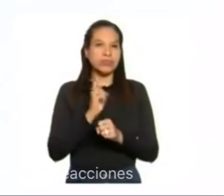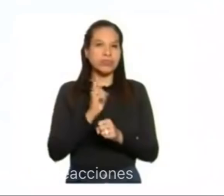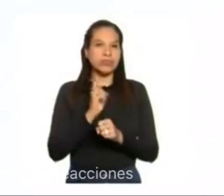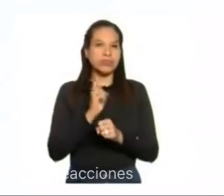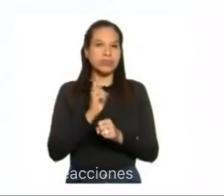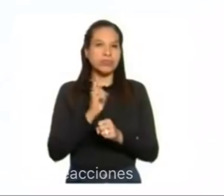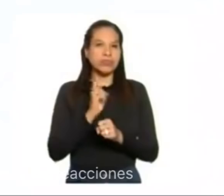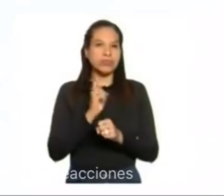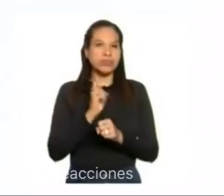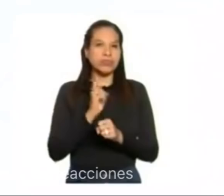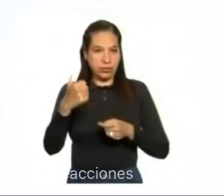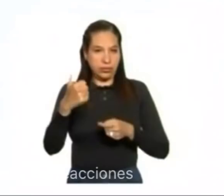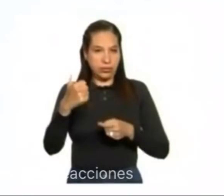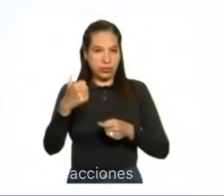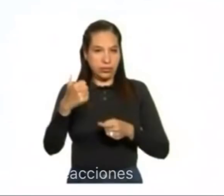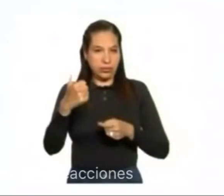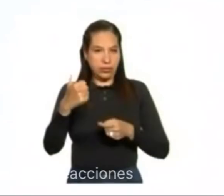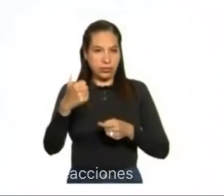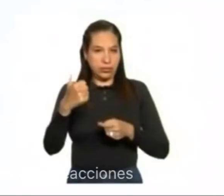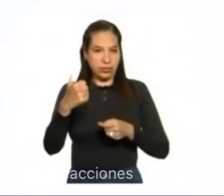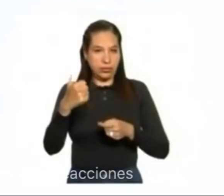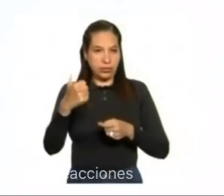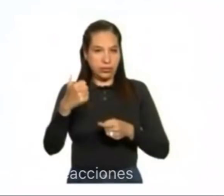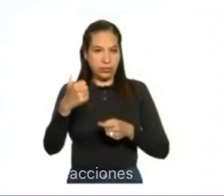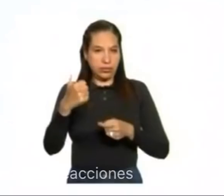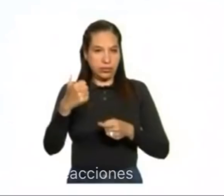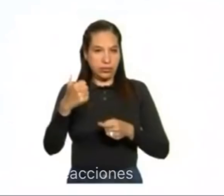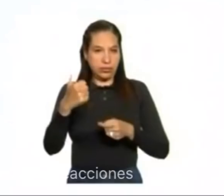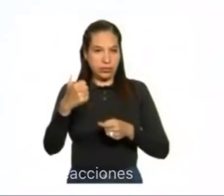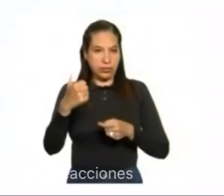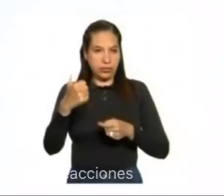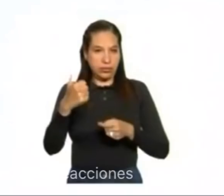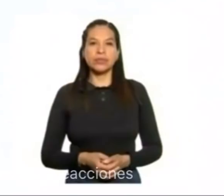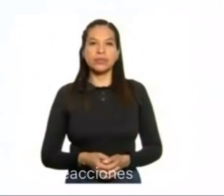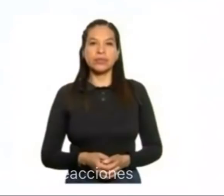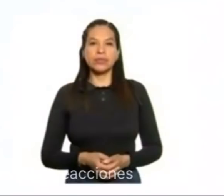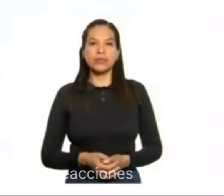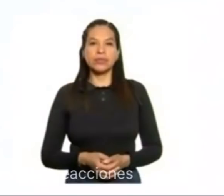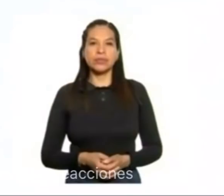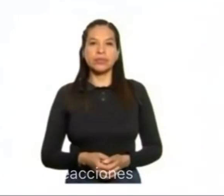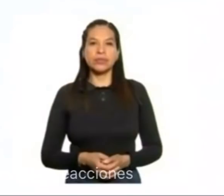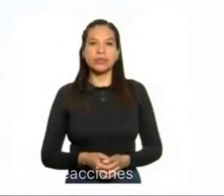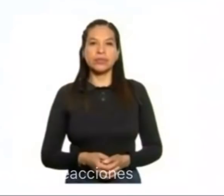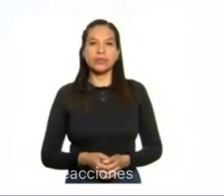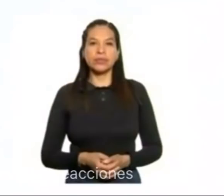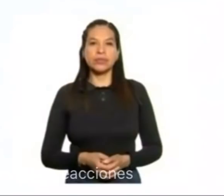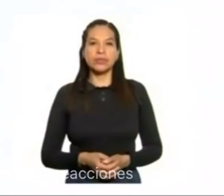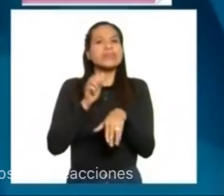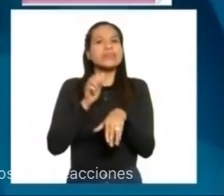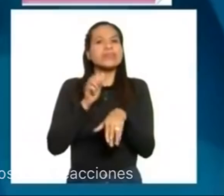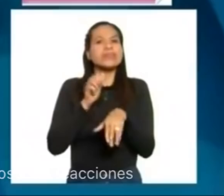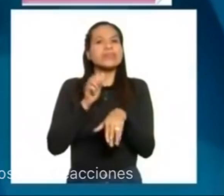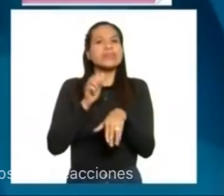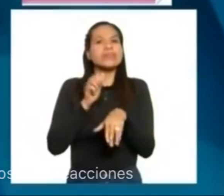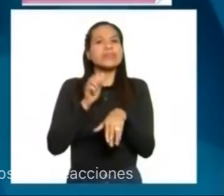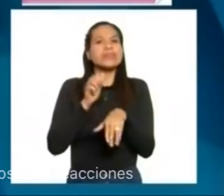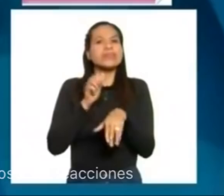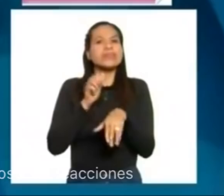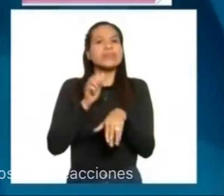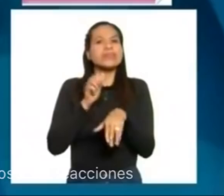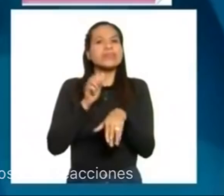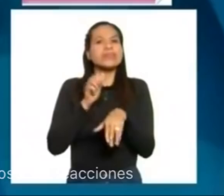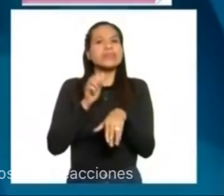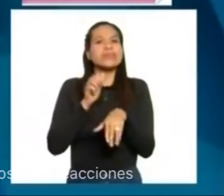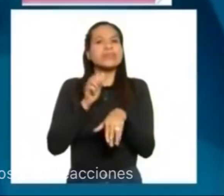la regularidad es 11. Ahora sumemos 11 para obtener los números faltantes y así nos queda la sucesión. Vamos al desafío 62 en la